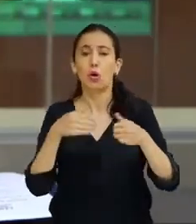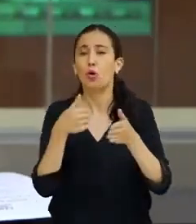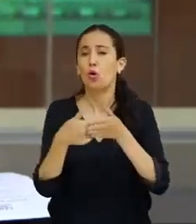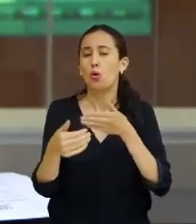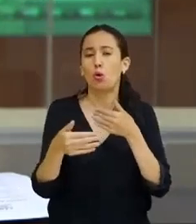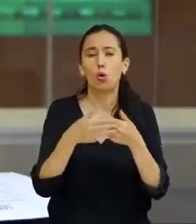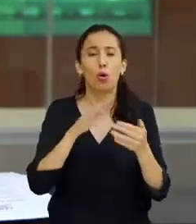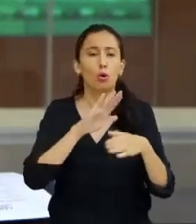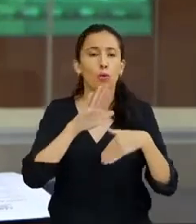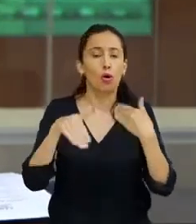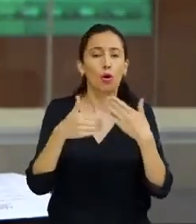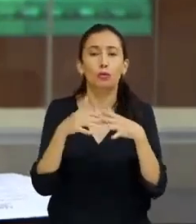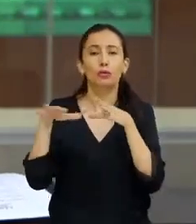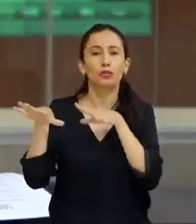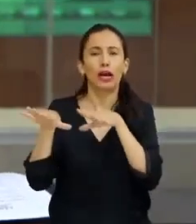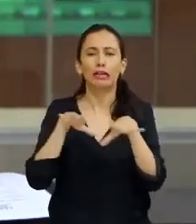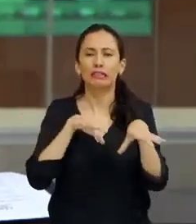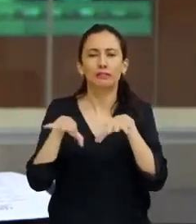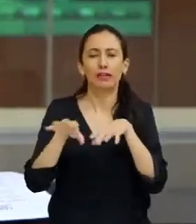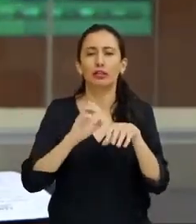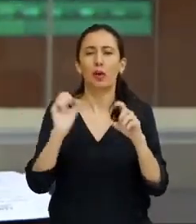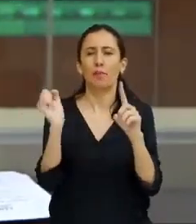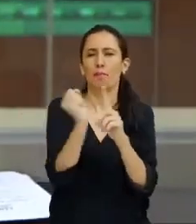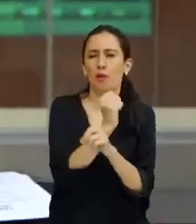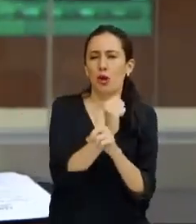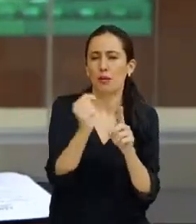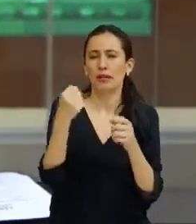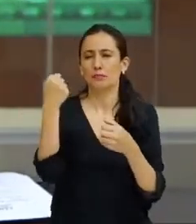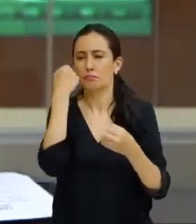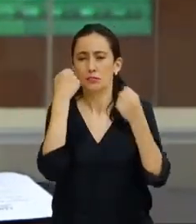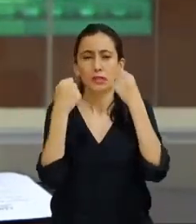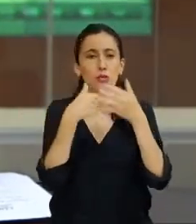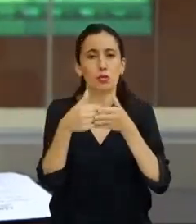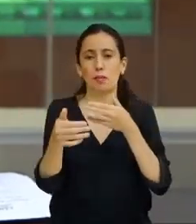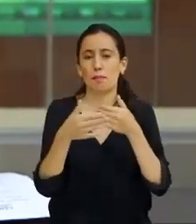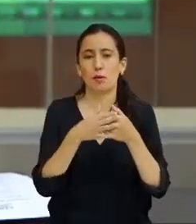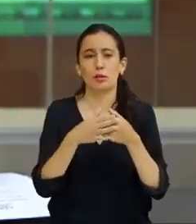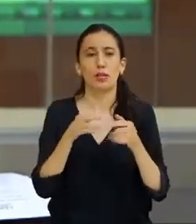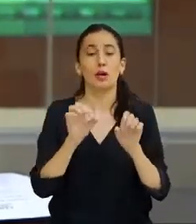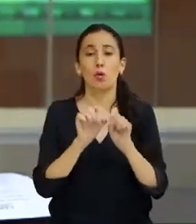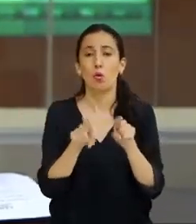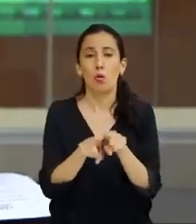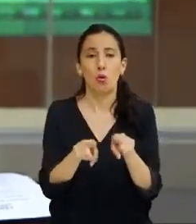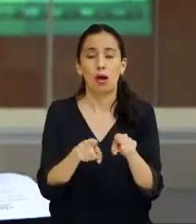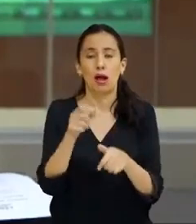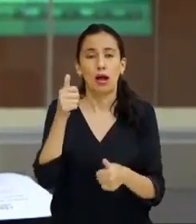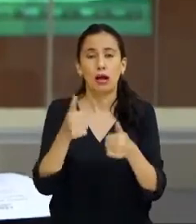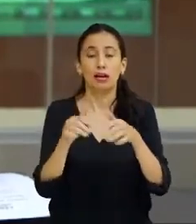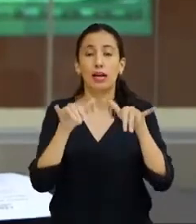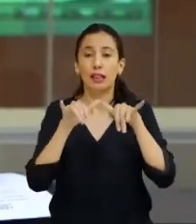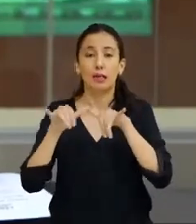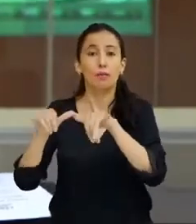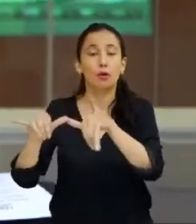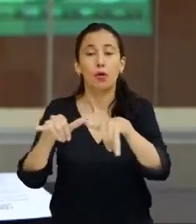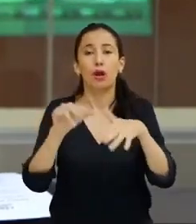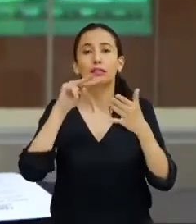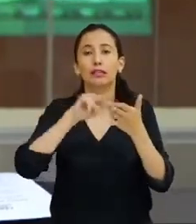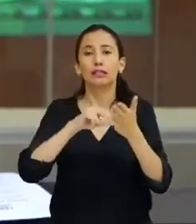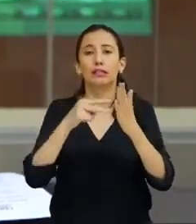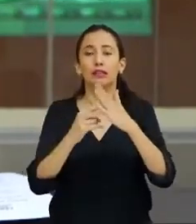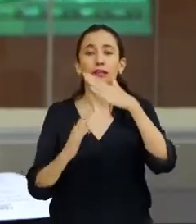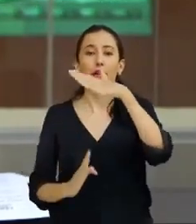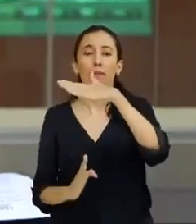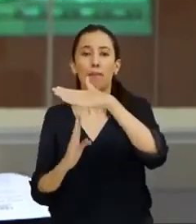todos los actos violentos vengan de dónde vengan la democracia es Paz es